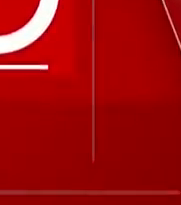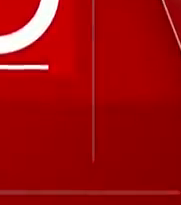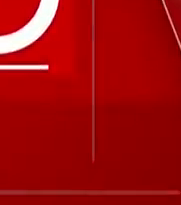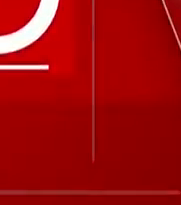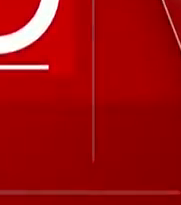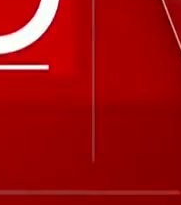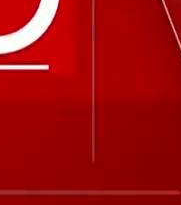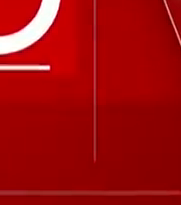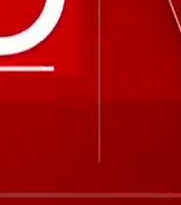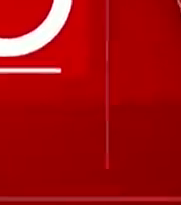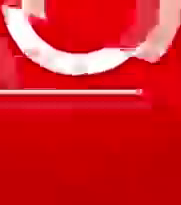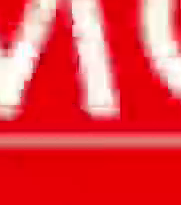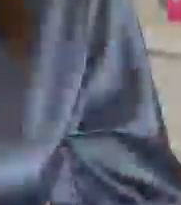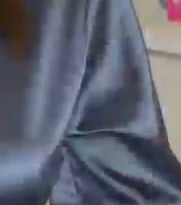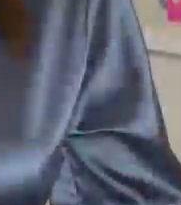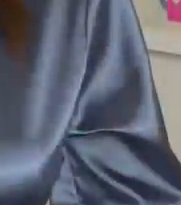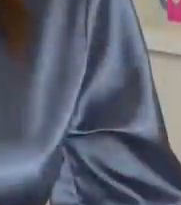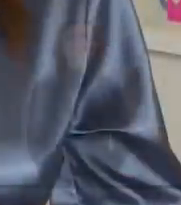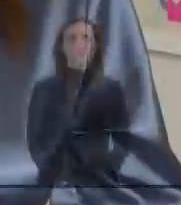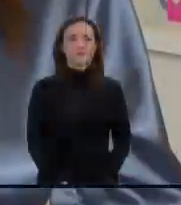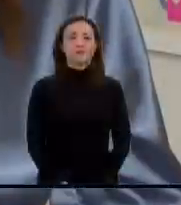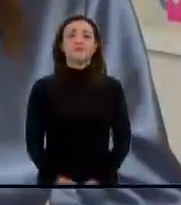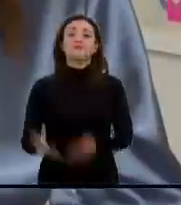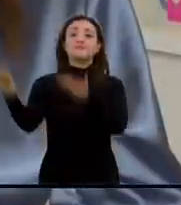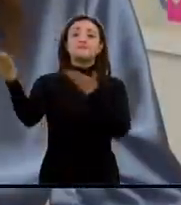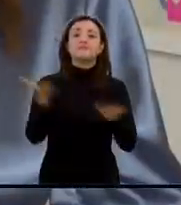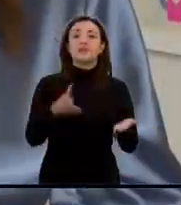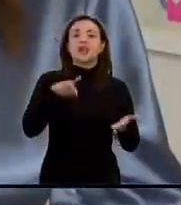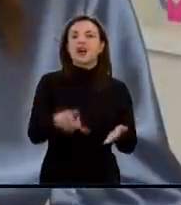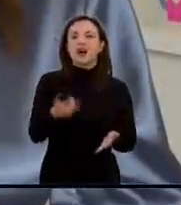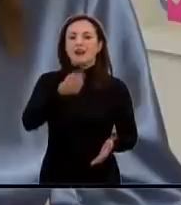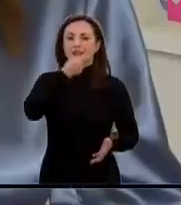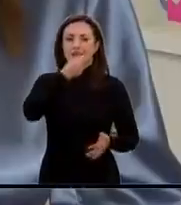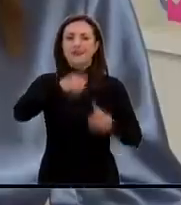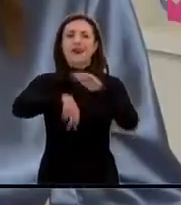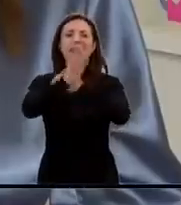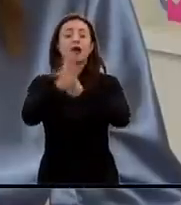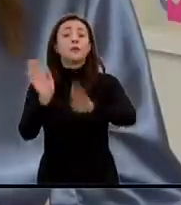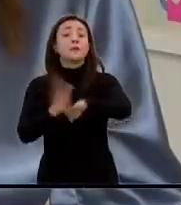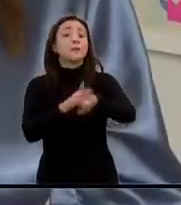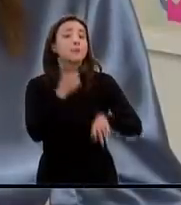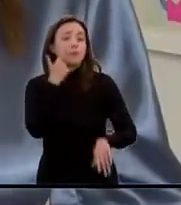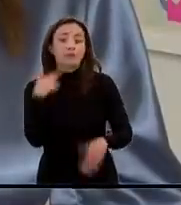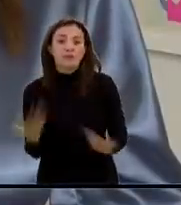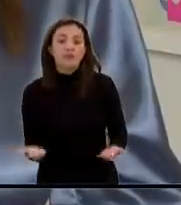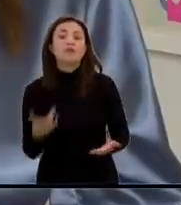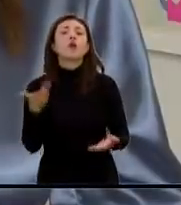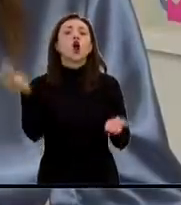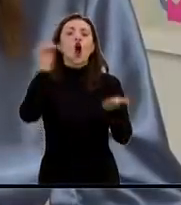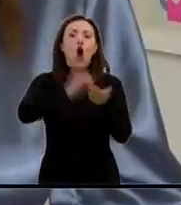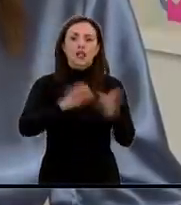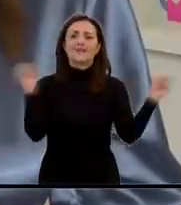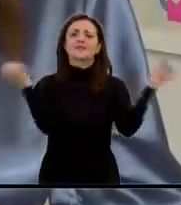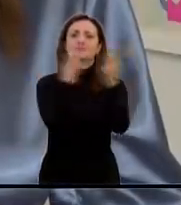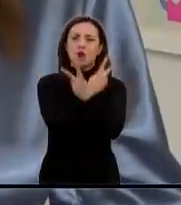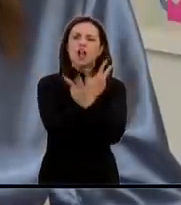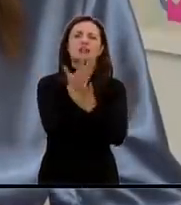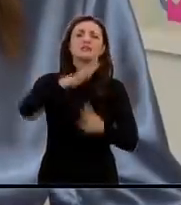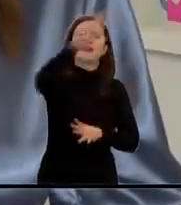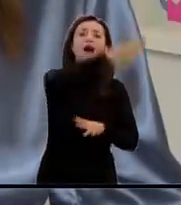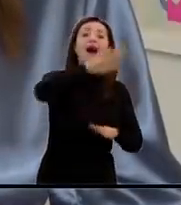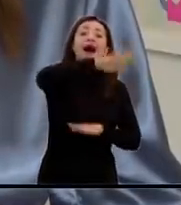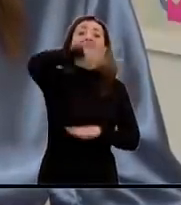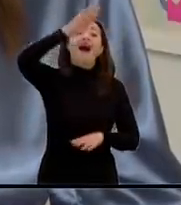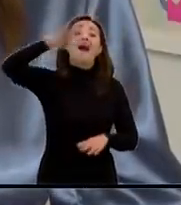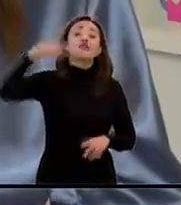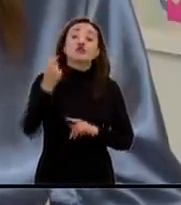lo último en Noticias Caracol. Bienvenidos a Noticias Caracol. Mucha atención, un nuevo hecho de violencia sacude a Antioquia. En las últimas